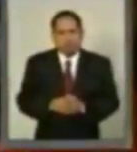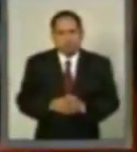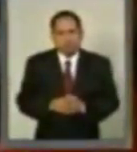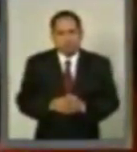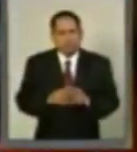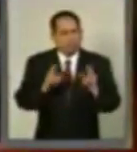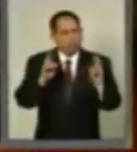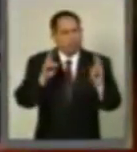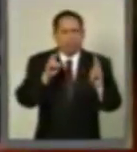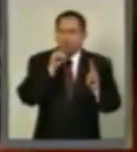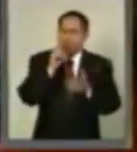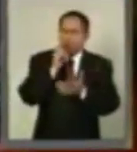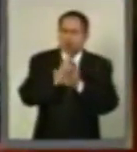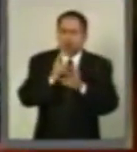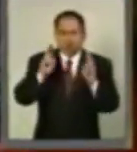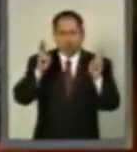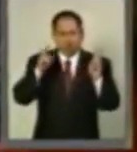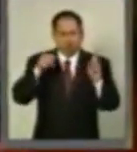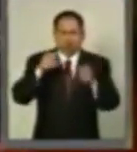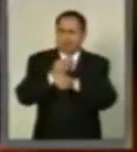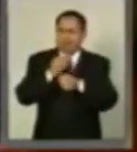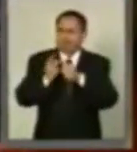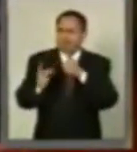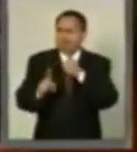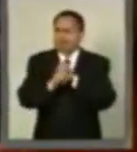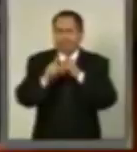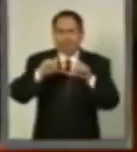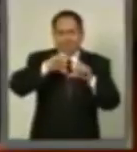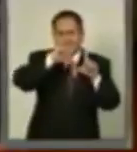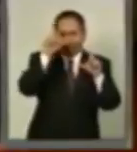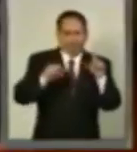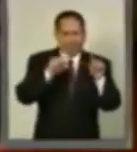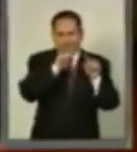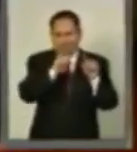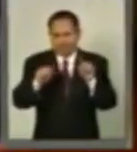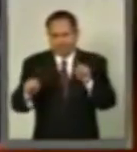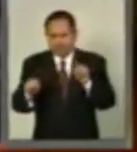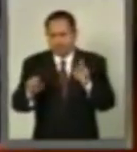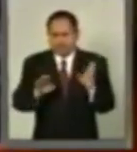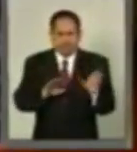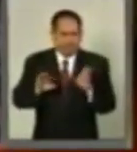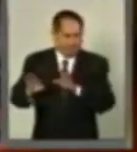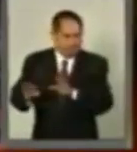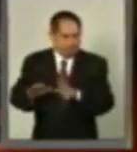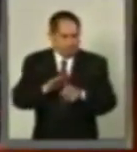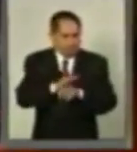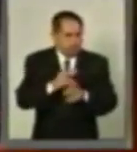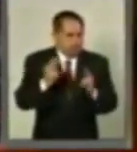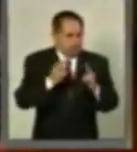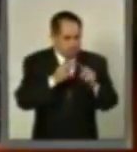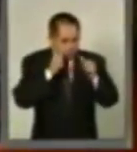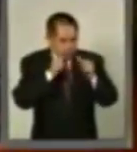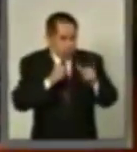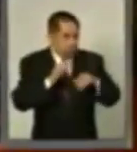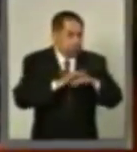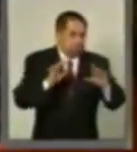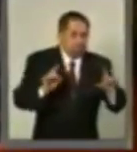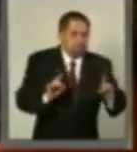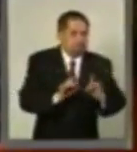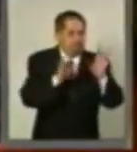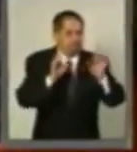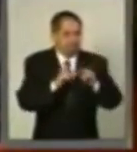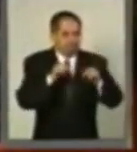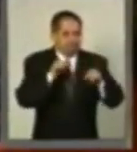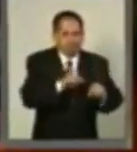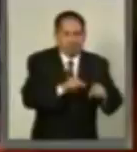abordáramos la coyuntura que vive el país, sino las instituciones que requerimos para cuando sucedan eventos